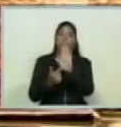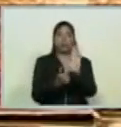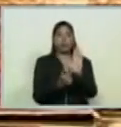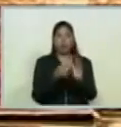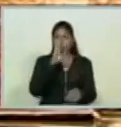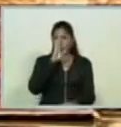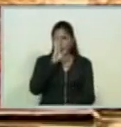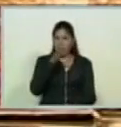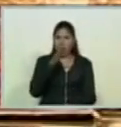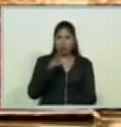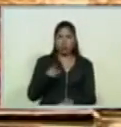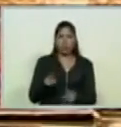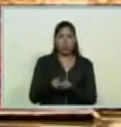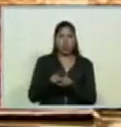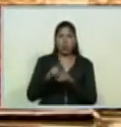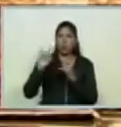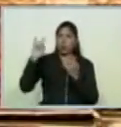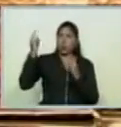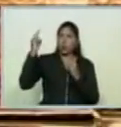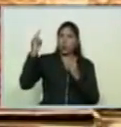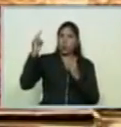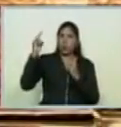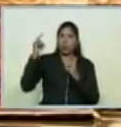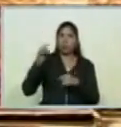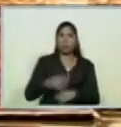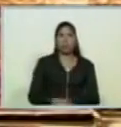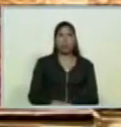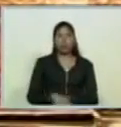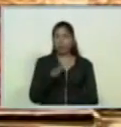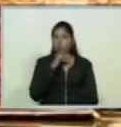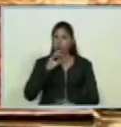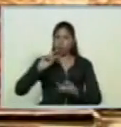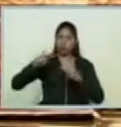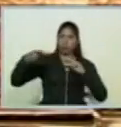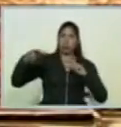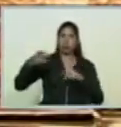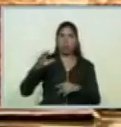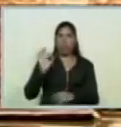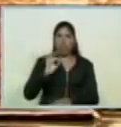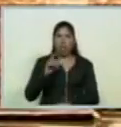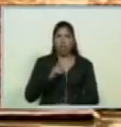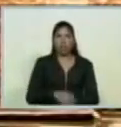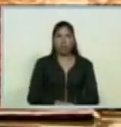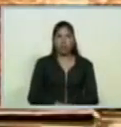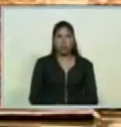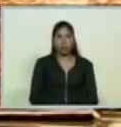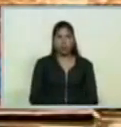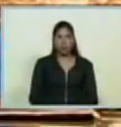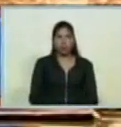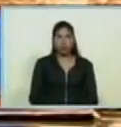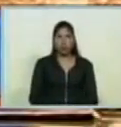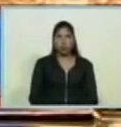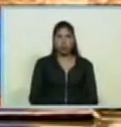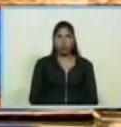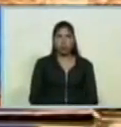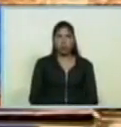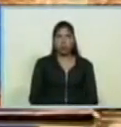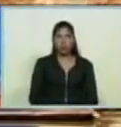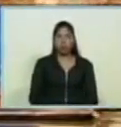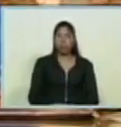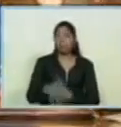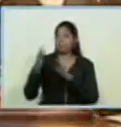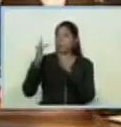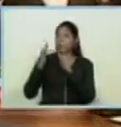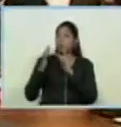Directa, vía satélite, sin intermediario, sin equinoccio. Nosotros nos comunicamos con Cristo Redentor